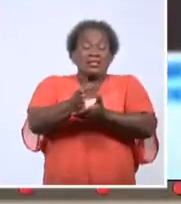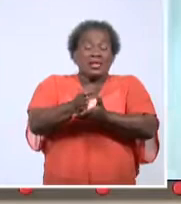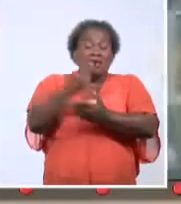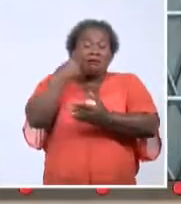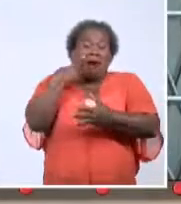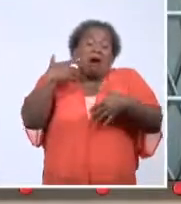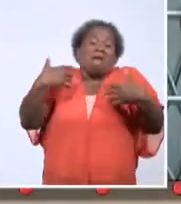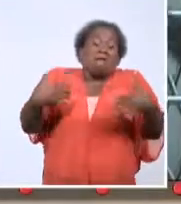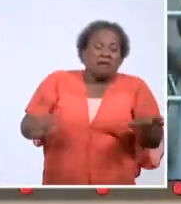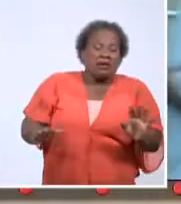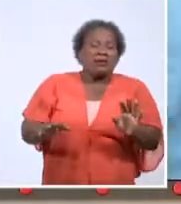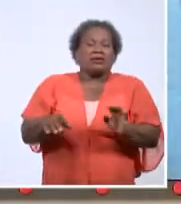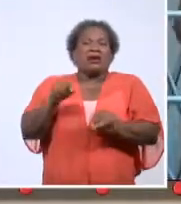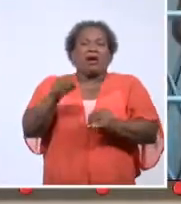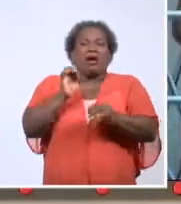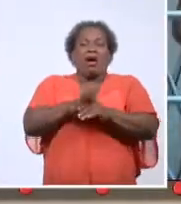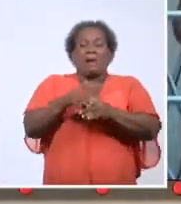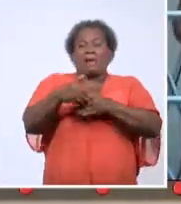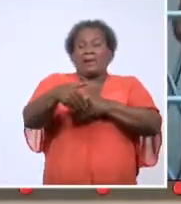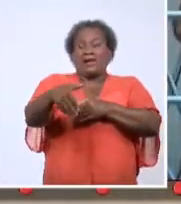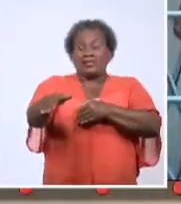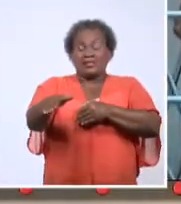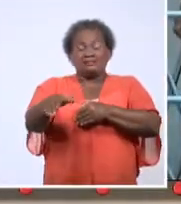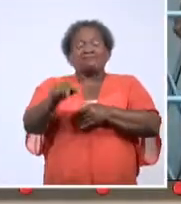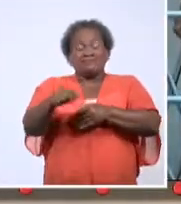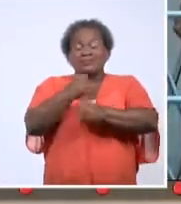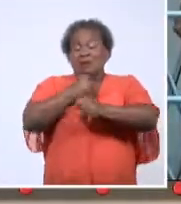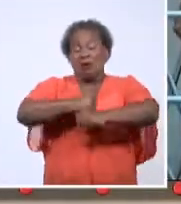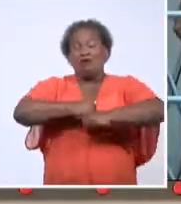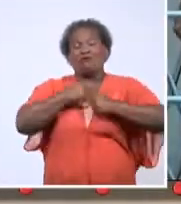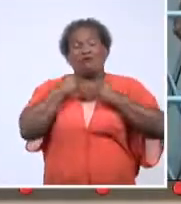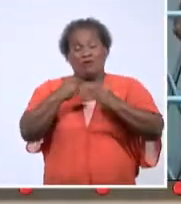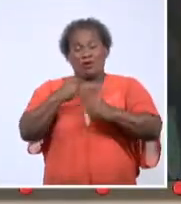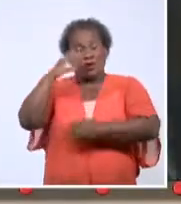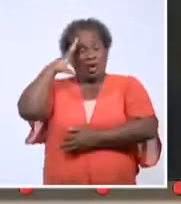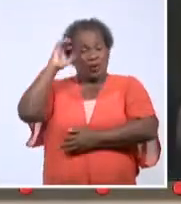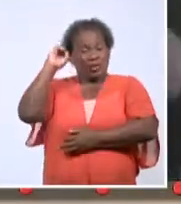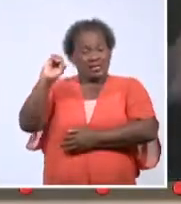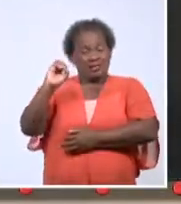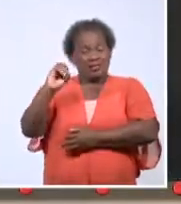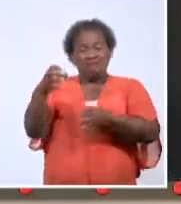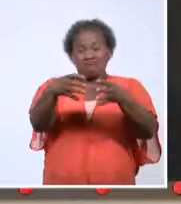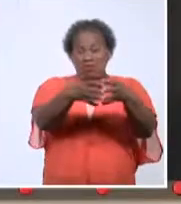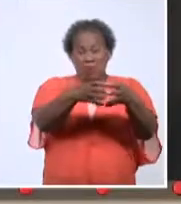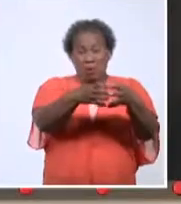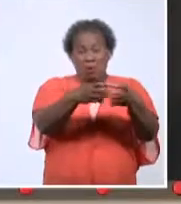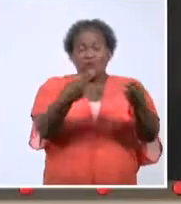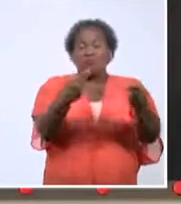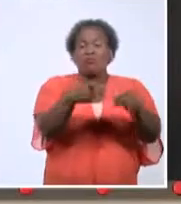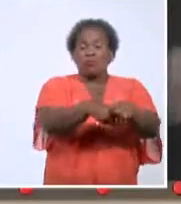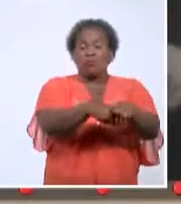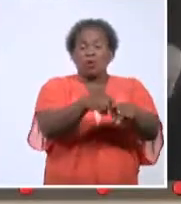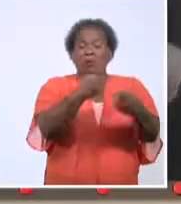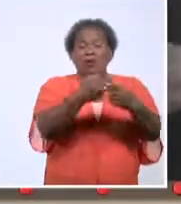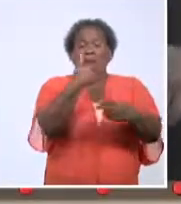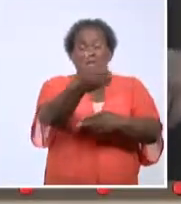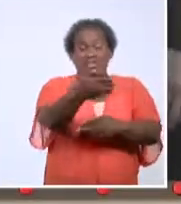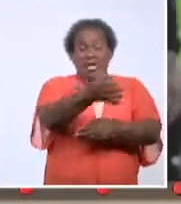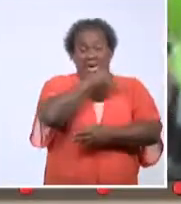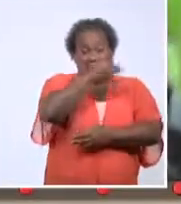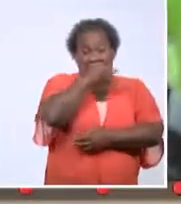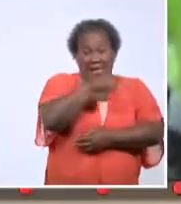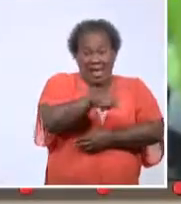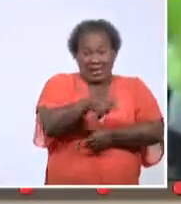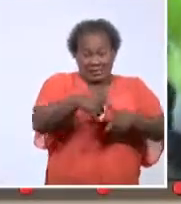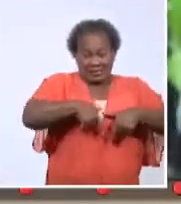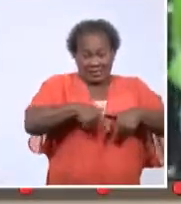gobierno. A partir de ello, el desafío es doble. Lo entienden los de Unión por la Esperanza cuando Andrés Arauz dice que si gana, su proyecto